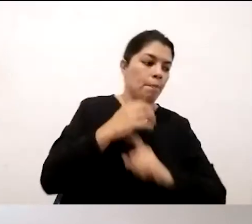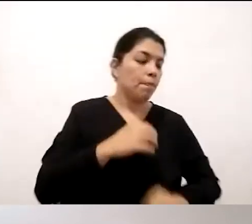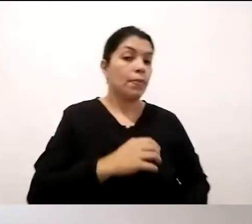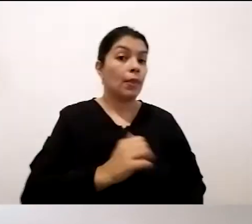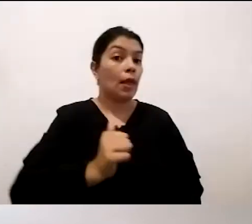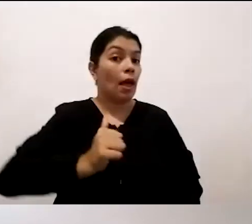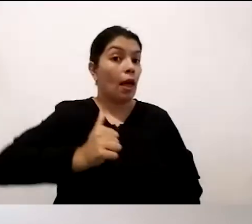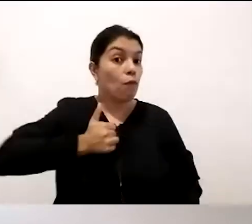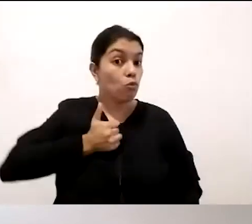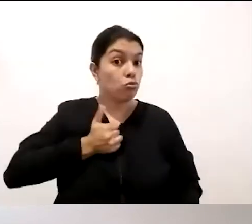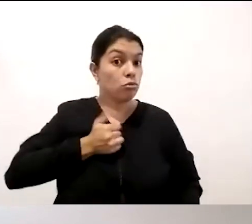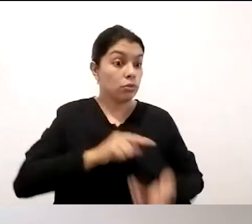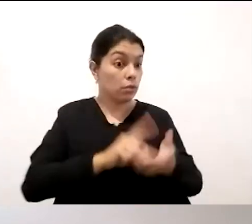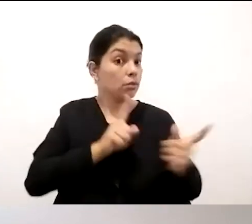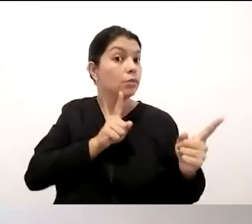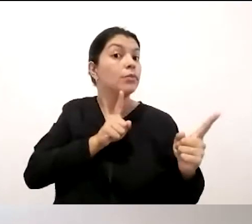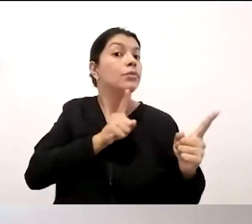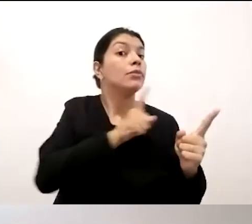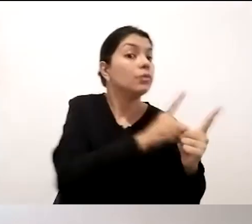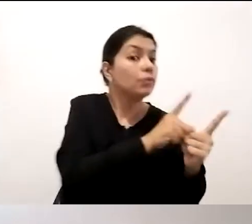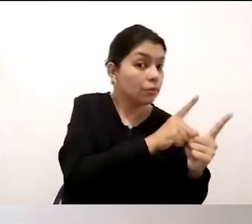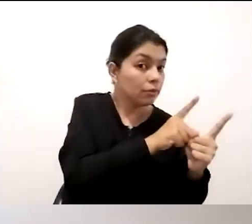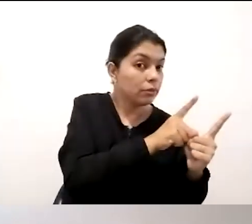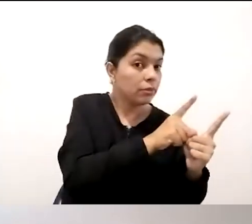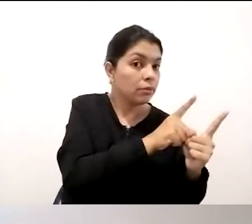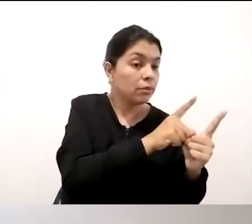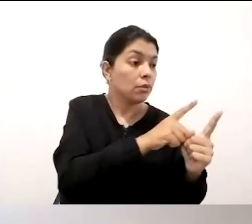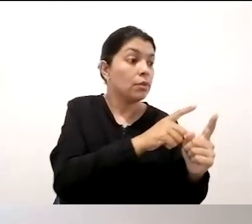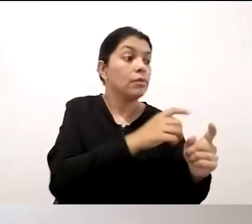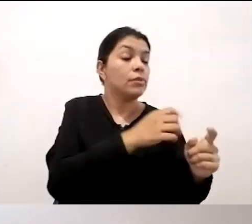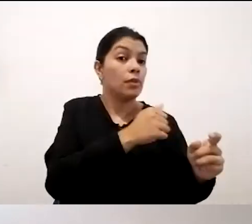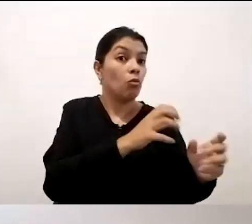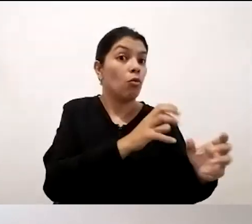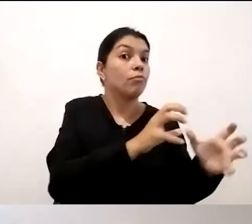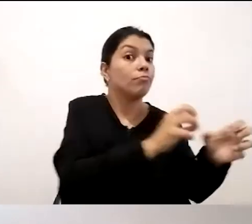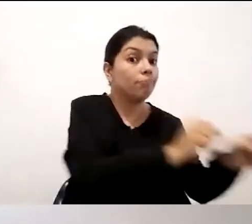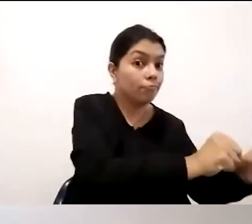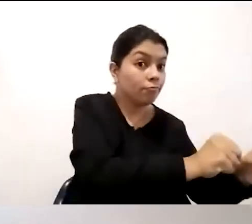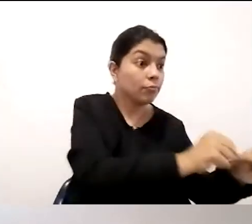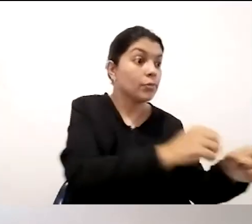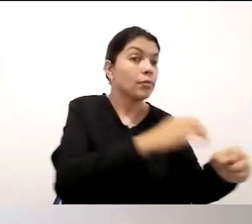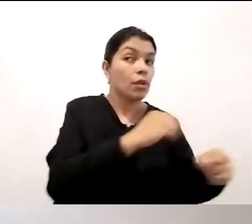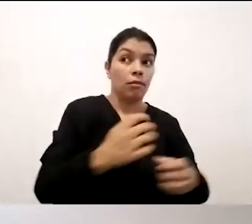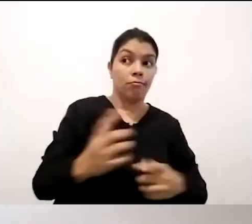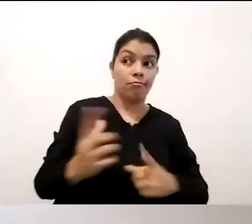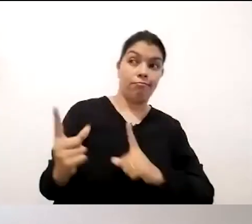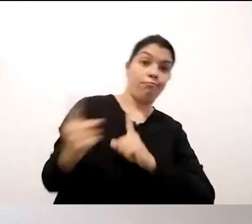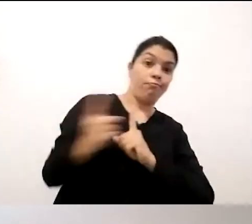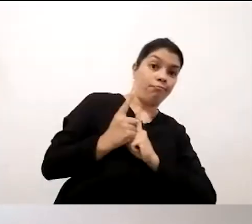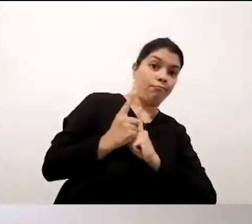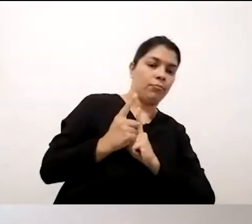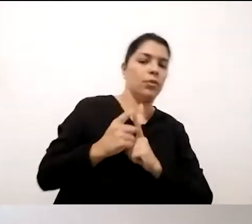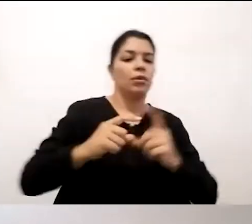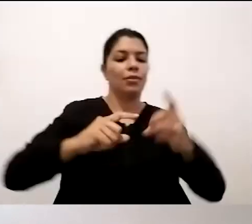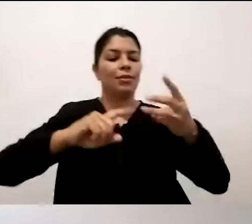el cuerpo, ¿sí? Que ya está vulnerando esa intimidad de esa persona. El tercero es el acceso carnal